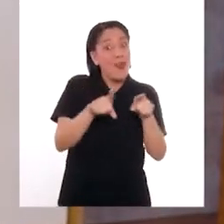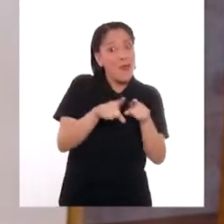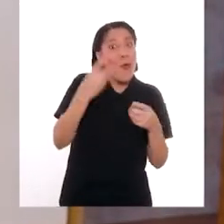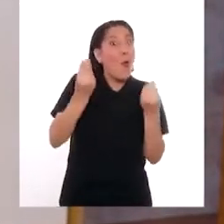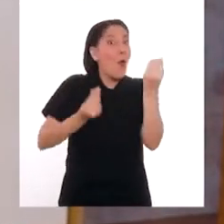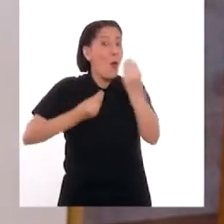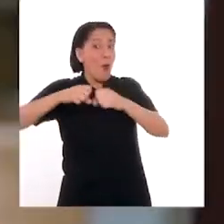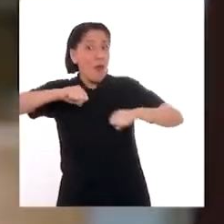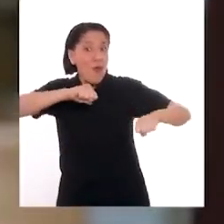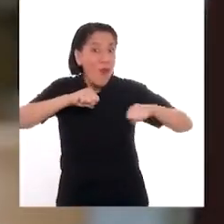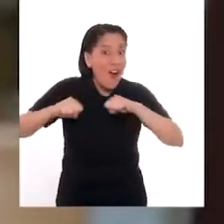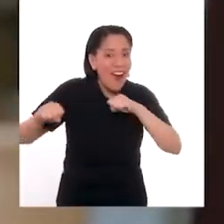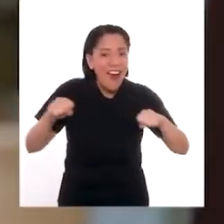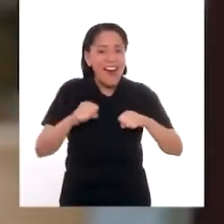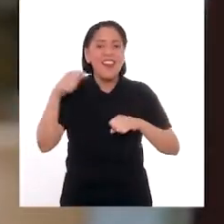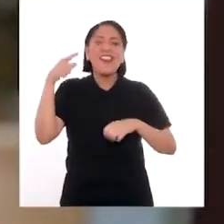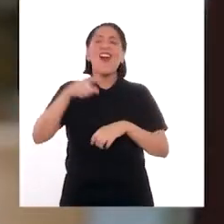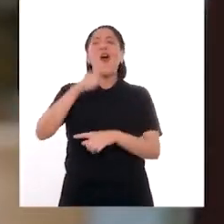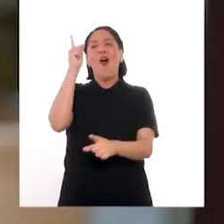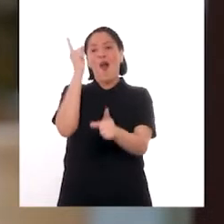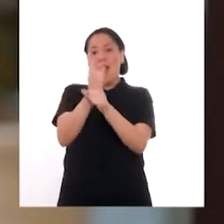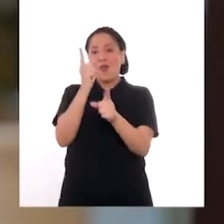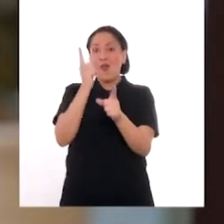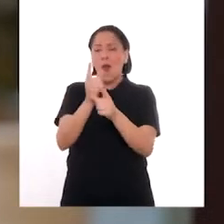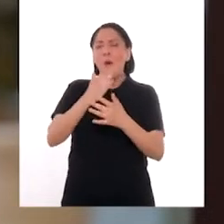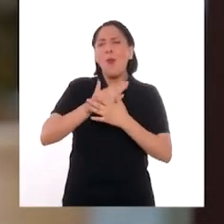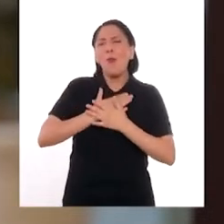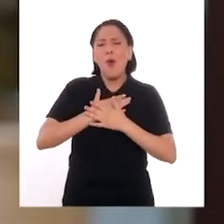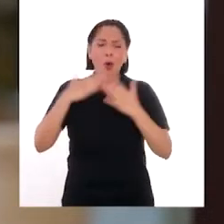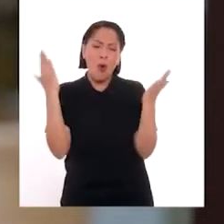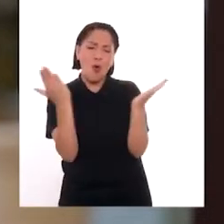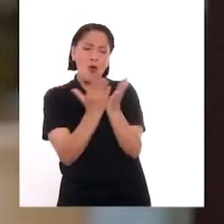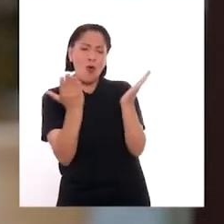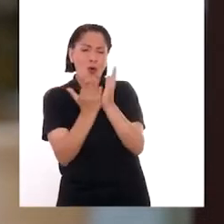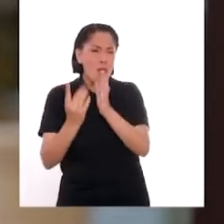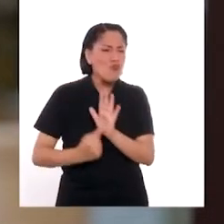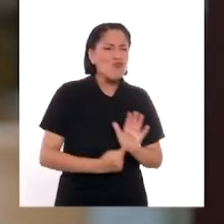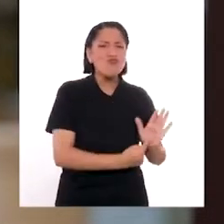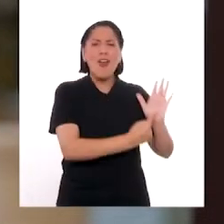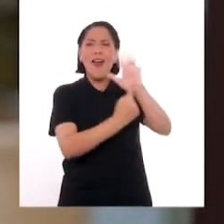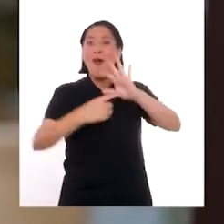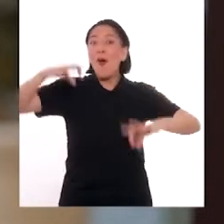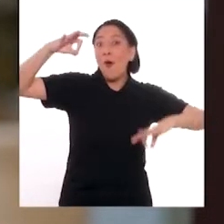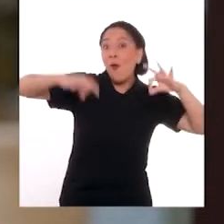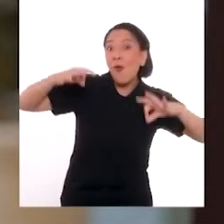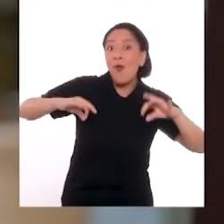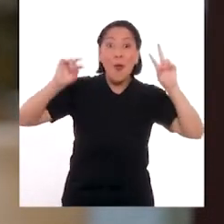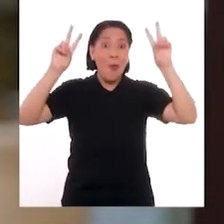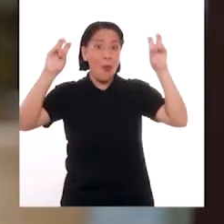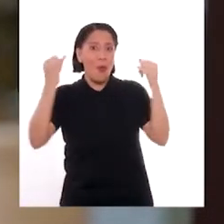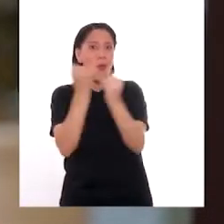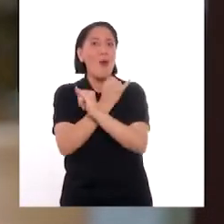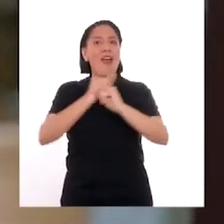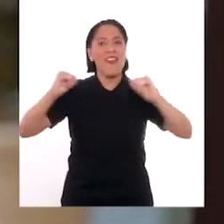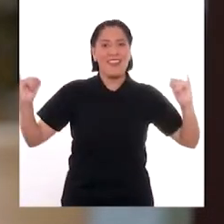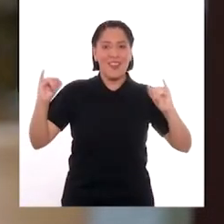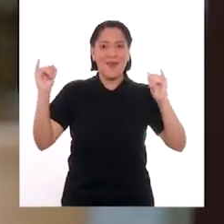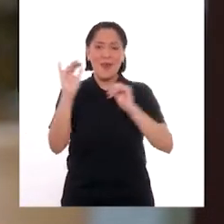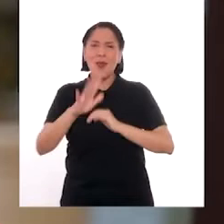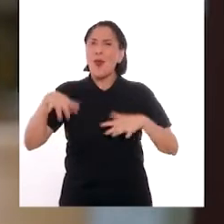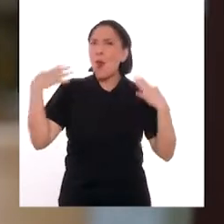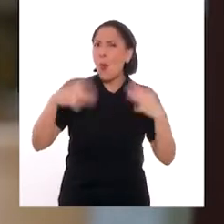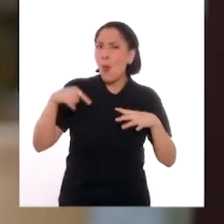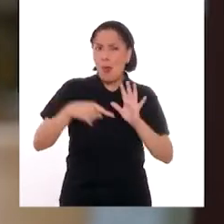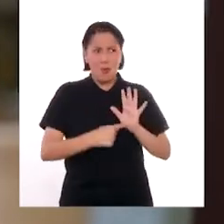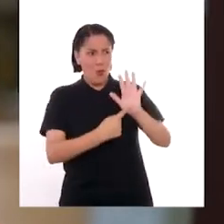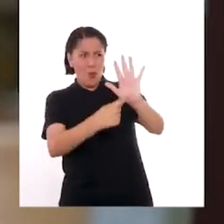hacerlo. Eso es verdad. En mi colegio una vez hicimos una obra de teatro por la Independencia Nacional.